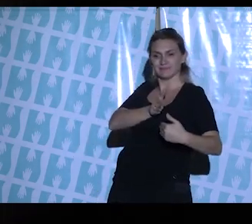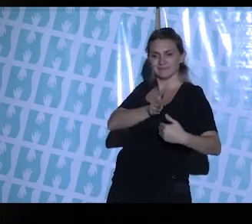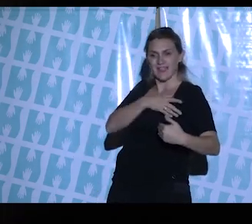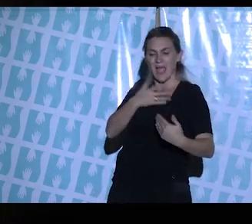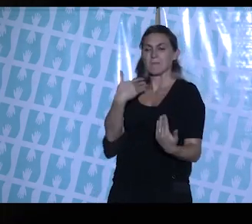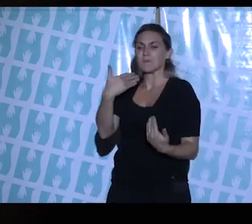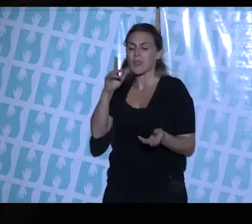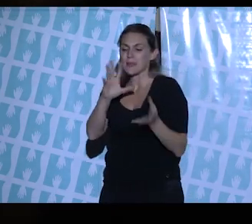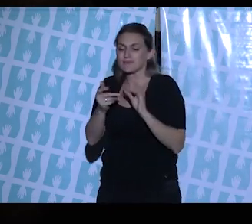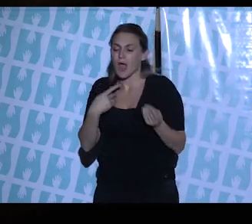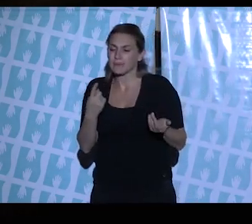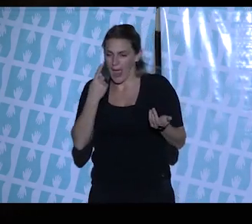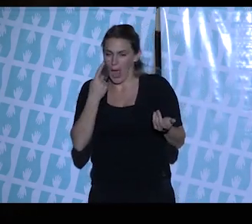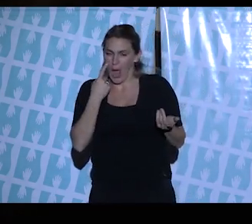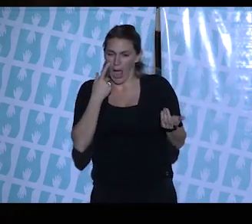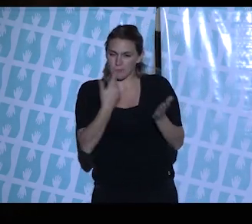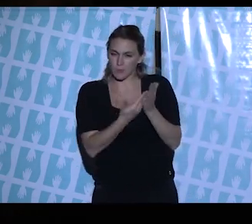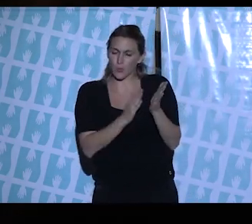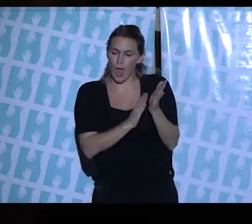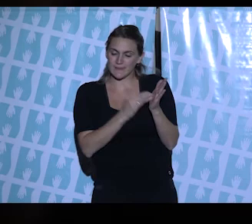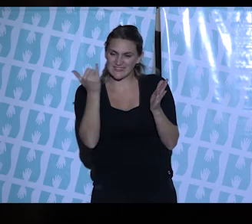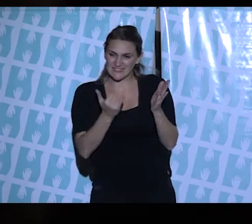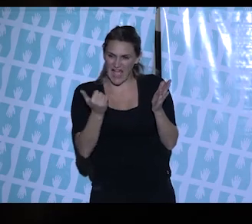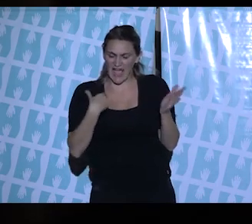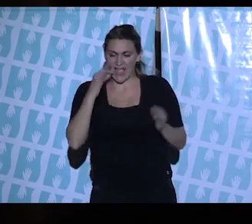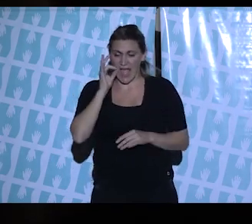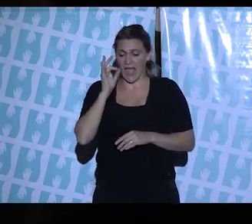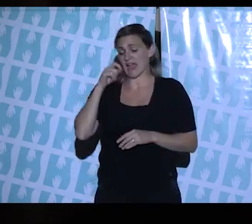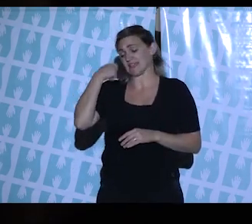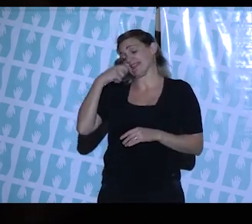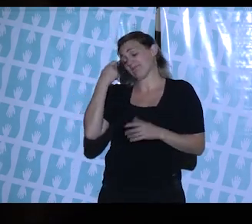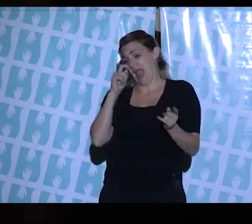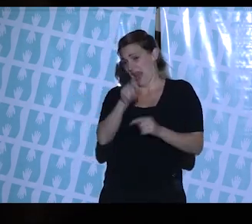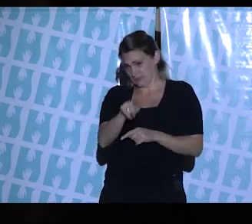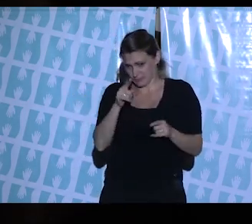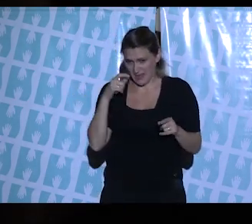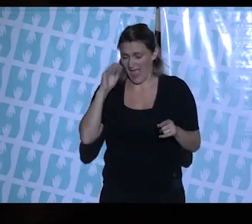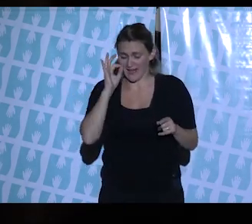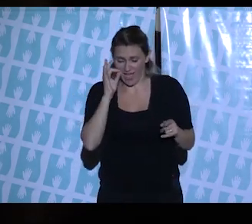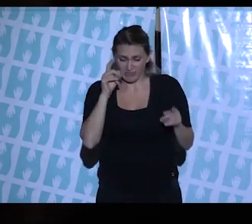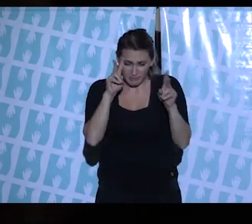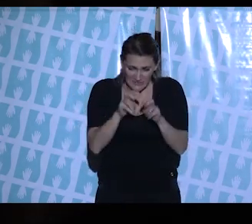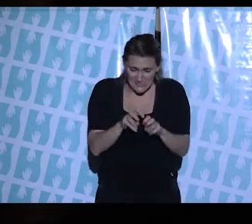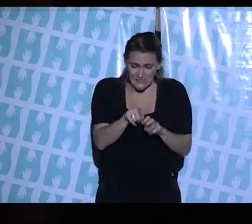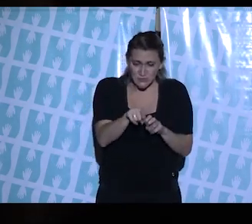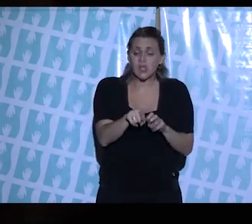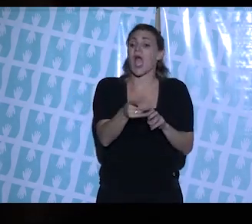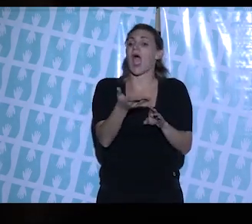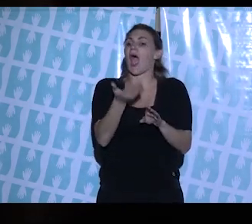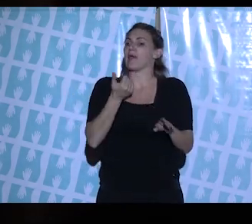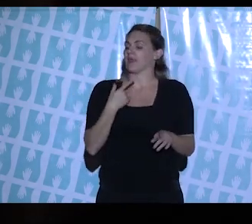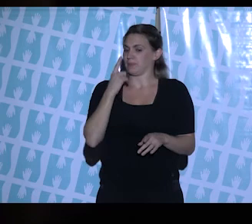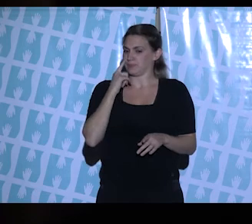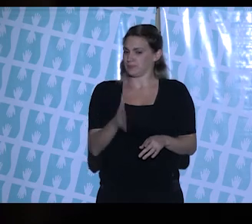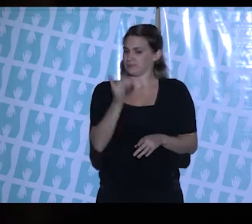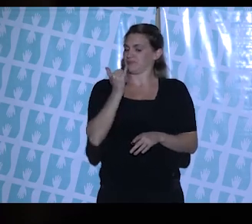evidencias experimentales en modelos animales que permiten predecir que aun cuando la